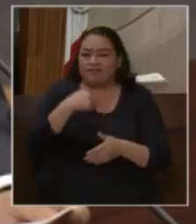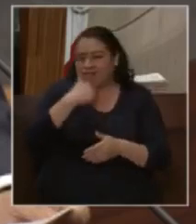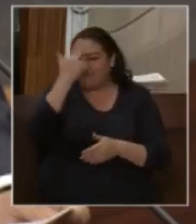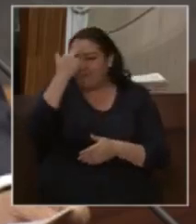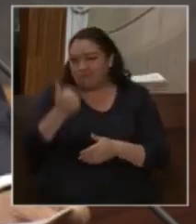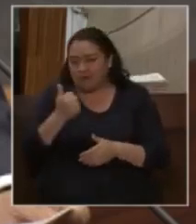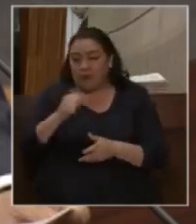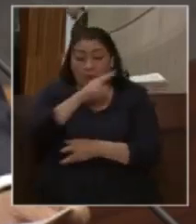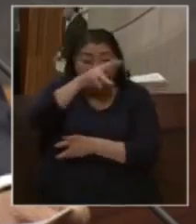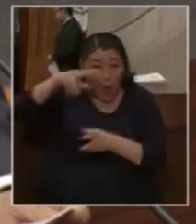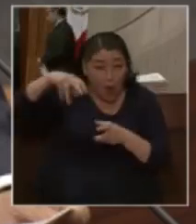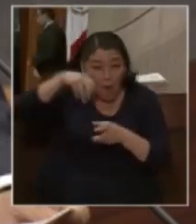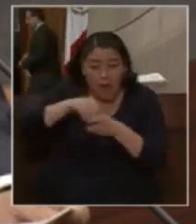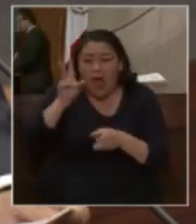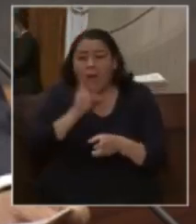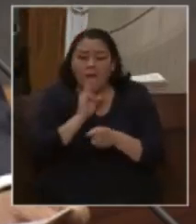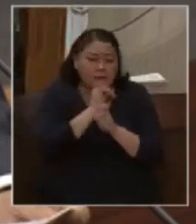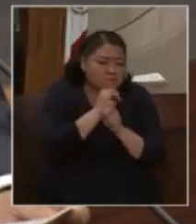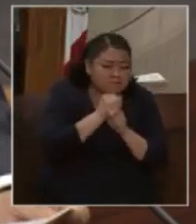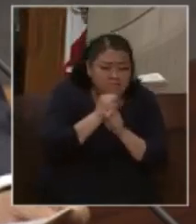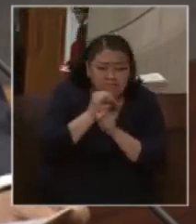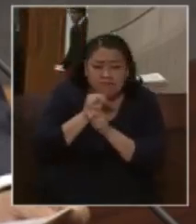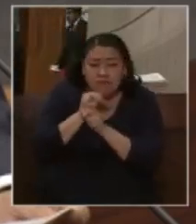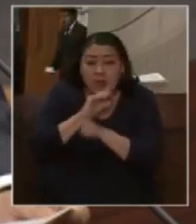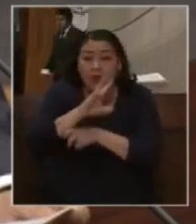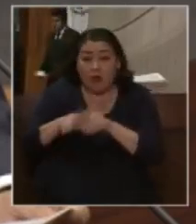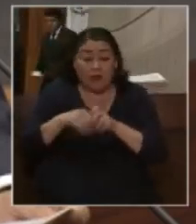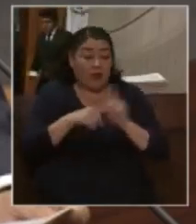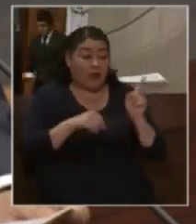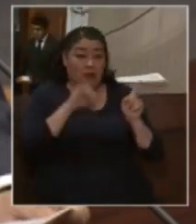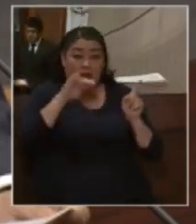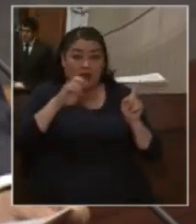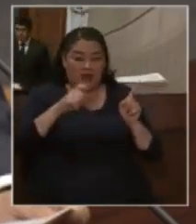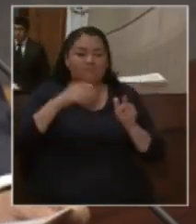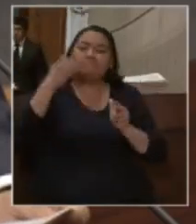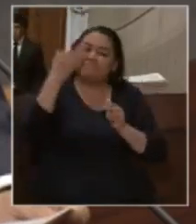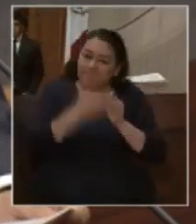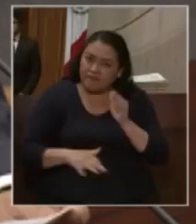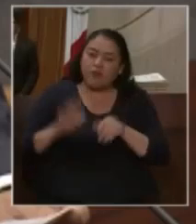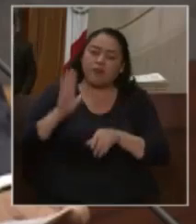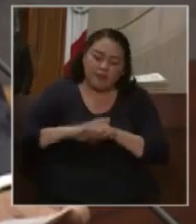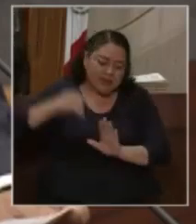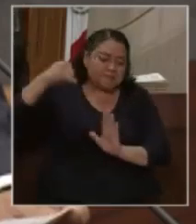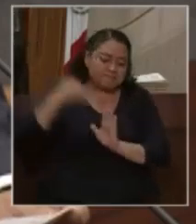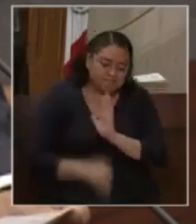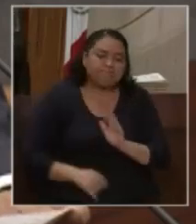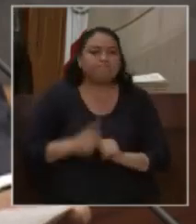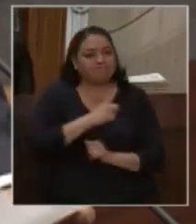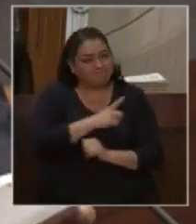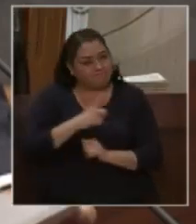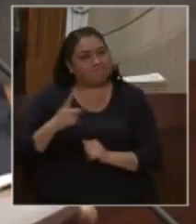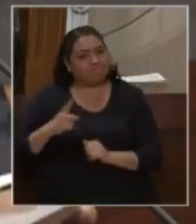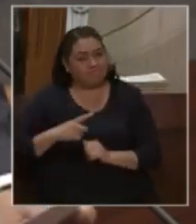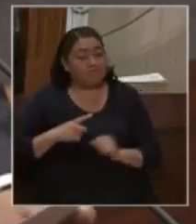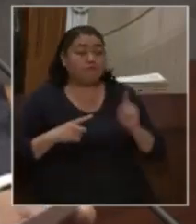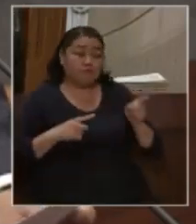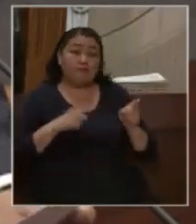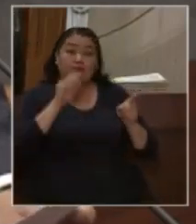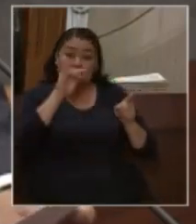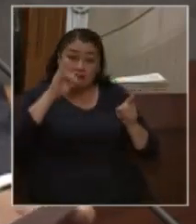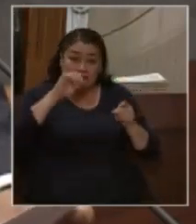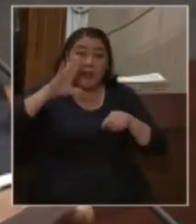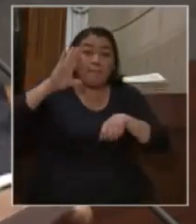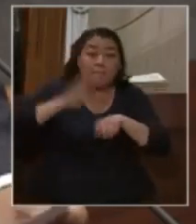tras analizar las diligencias realizadas por la autoridad fiscalizadora, considera que estas fueron insuficientes, ya que no investigó de manera integral los